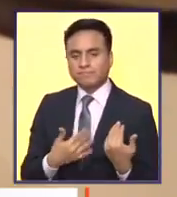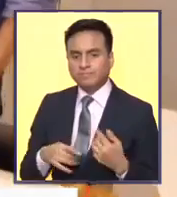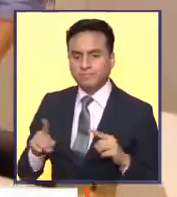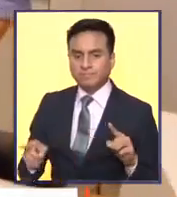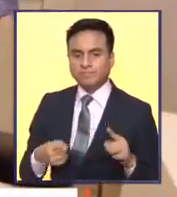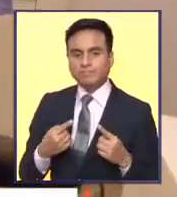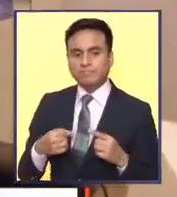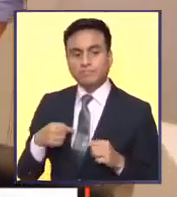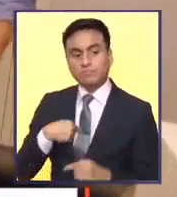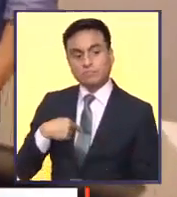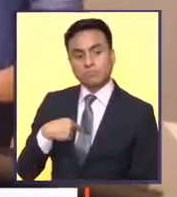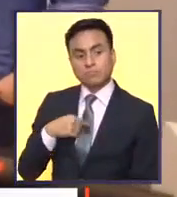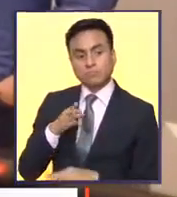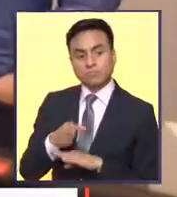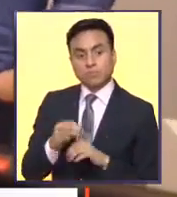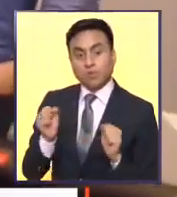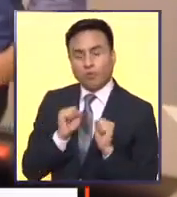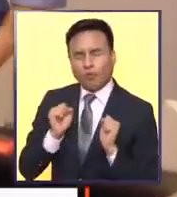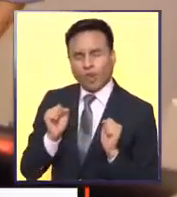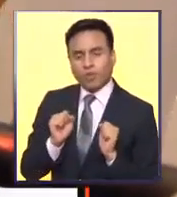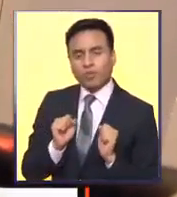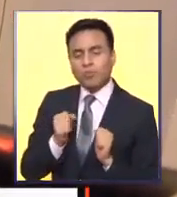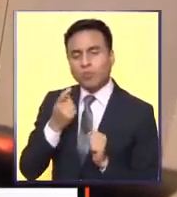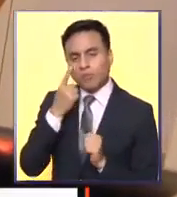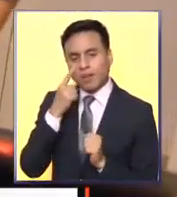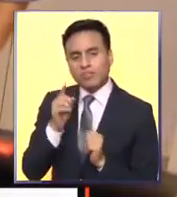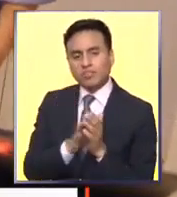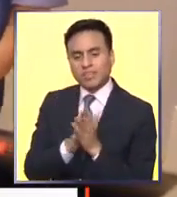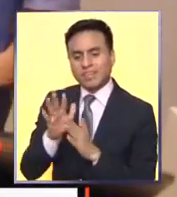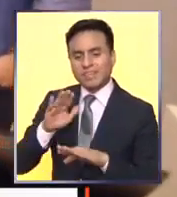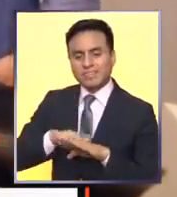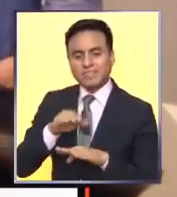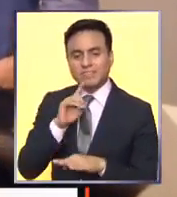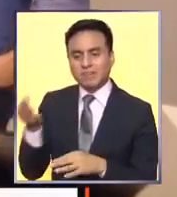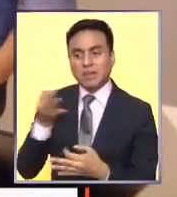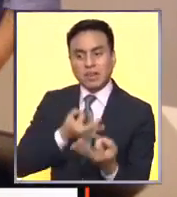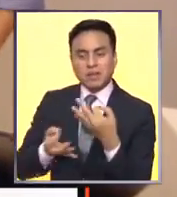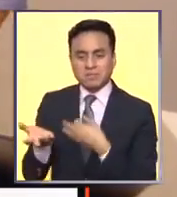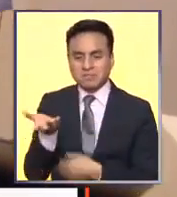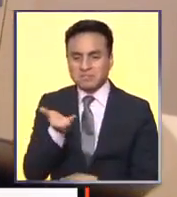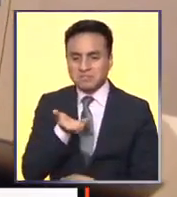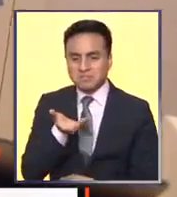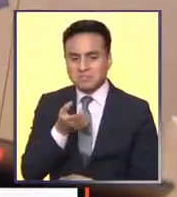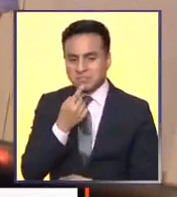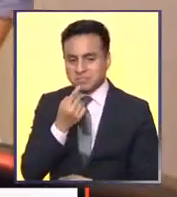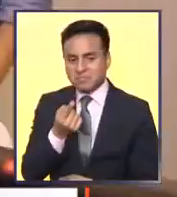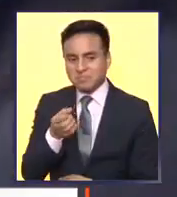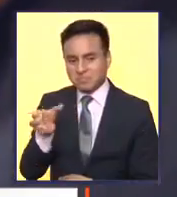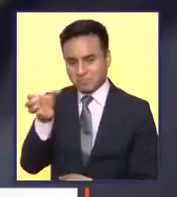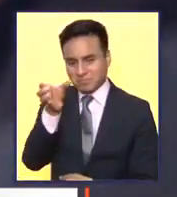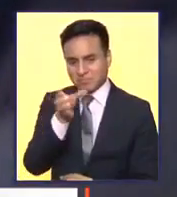Chiquillo, yo vengo muerta de frío, así que quiero probar el famoso chocolate caliente, el que tanto me hablaron. Por favor.